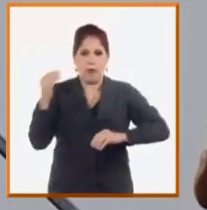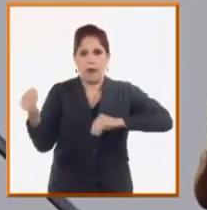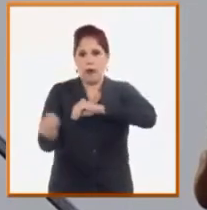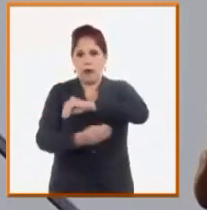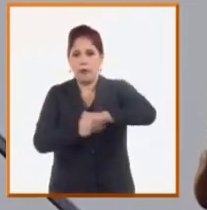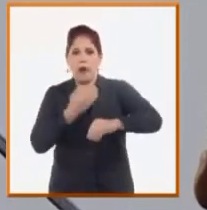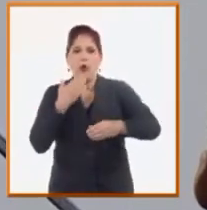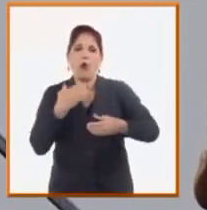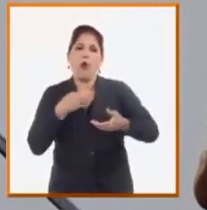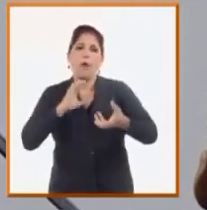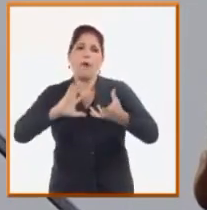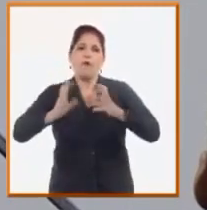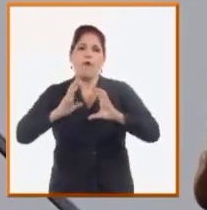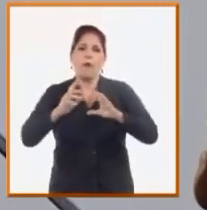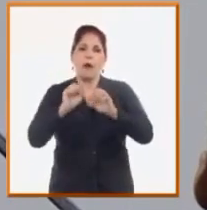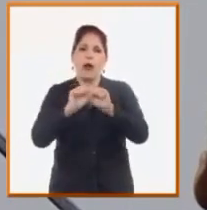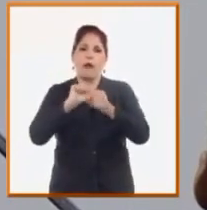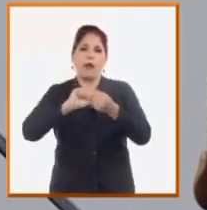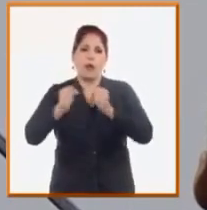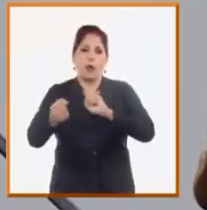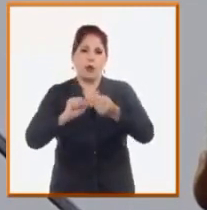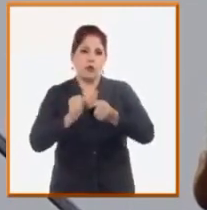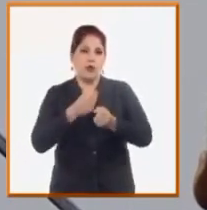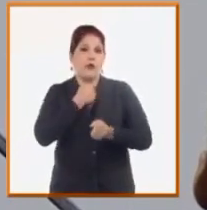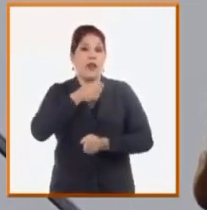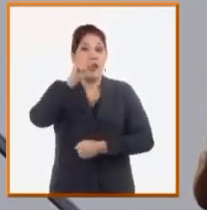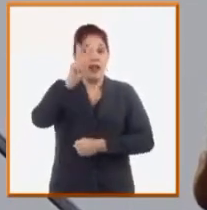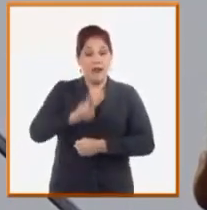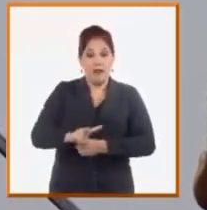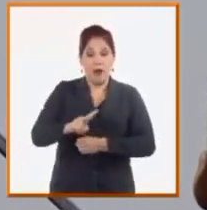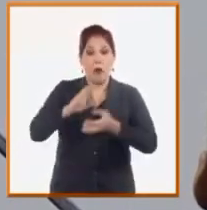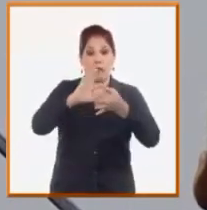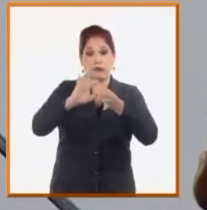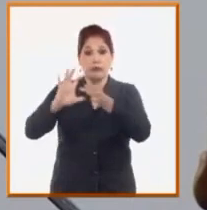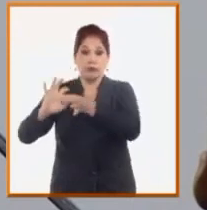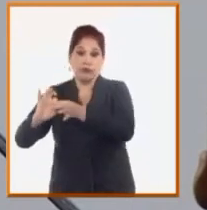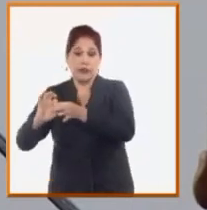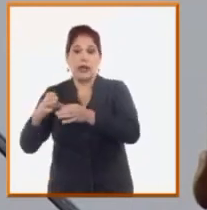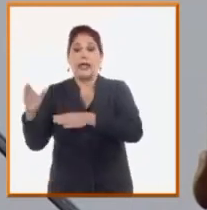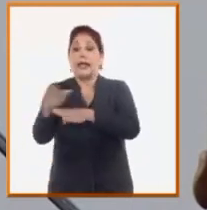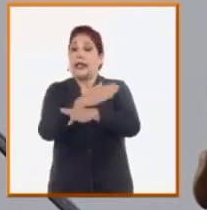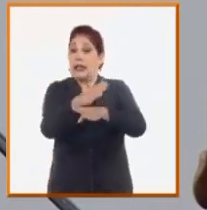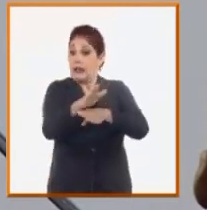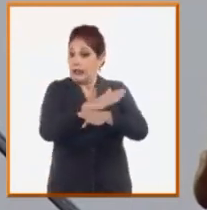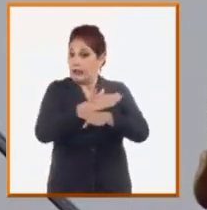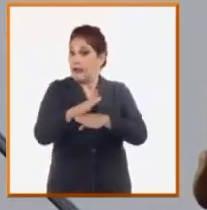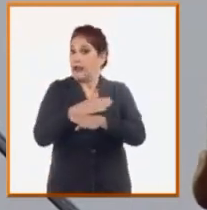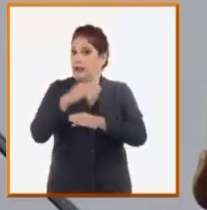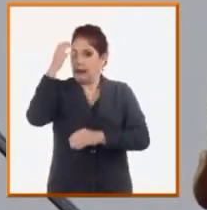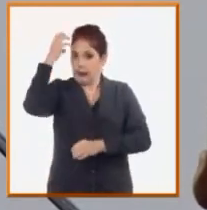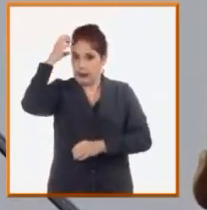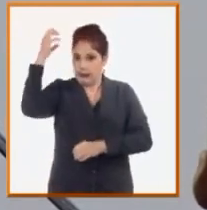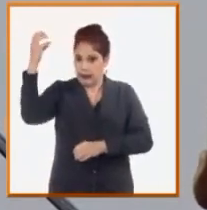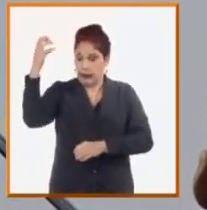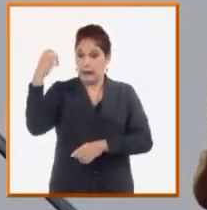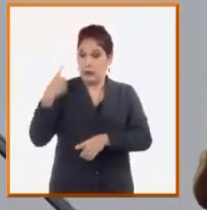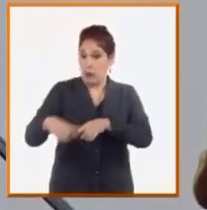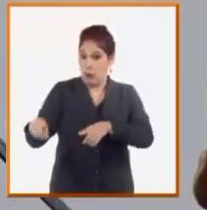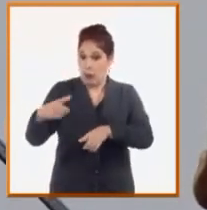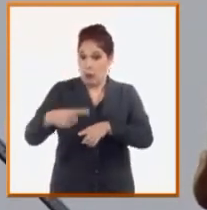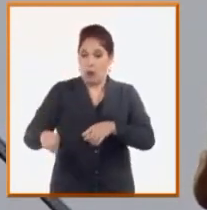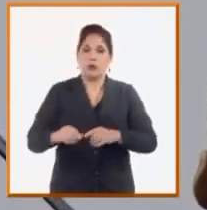control que hemos diseñado, cómo estamos evaluando el tema de los encadenamientos con el sector estatal y bueno, todo lo